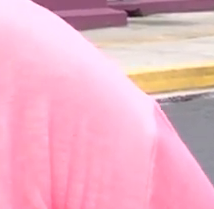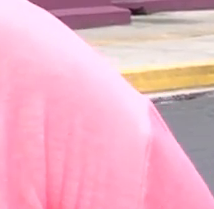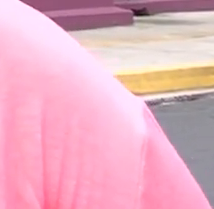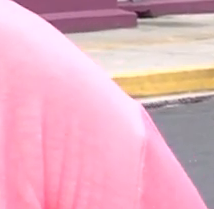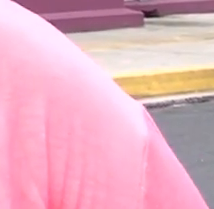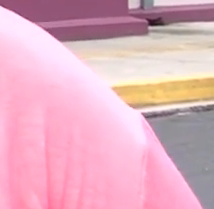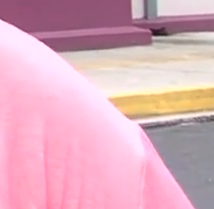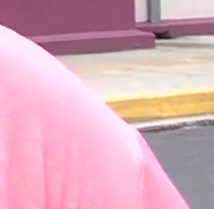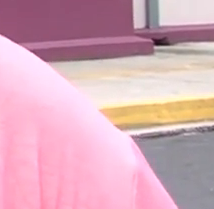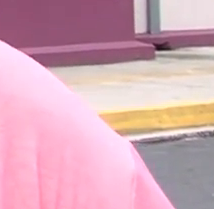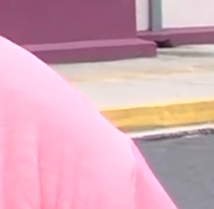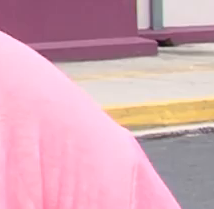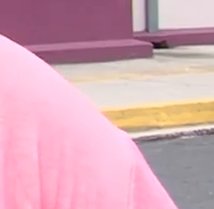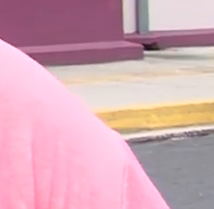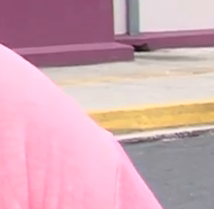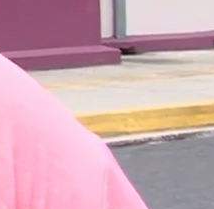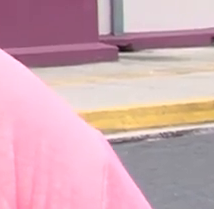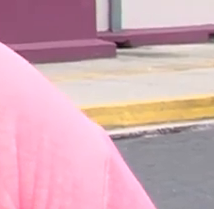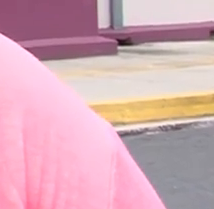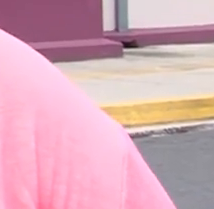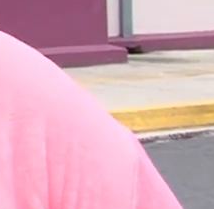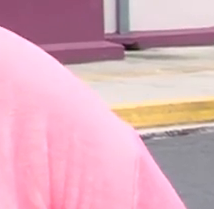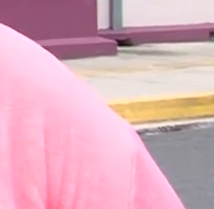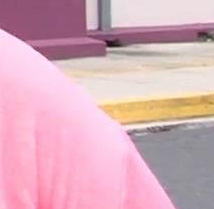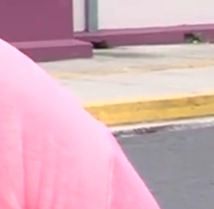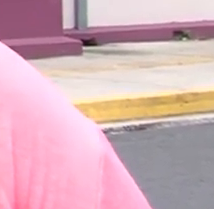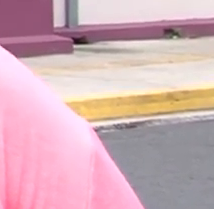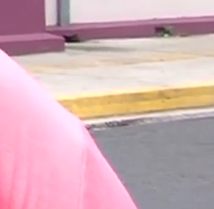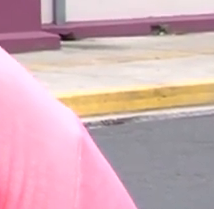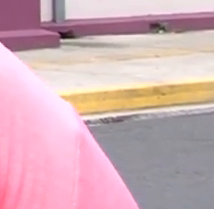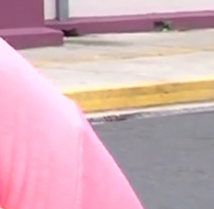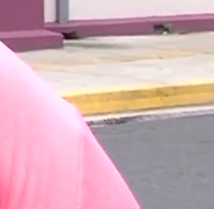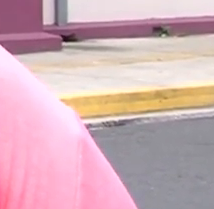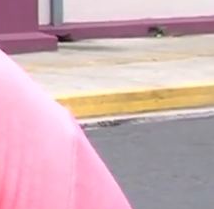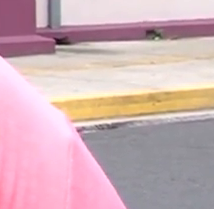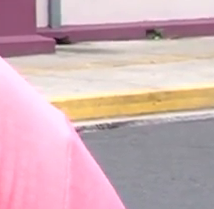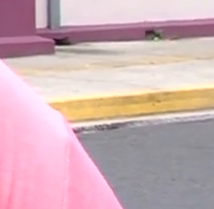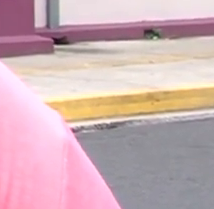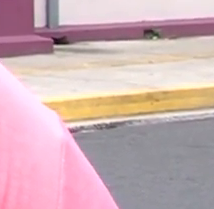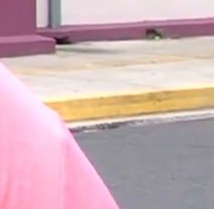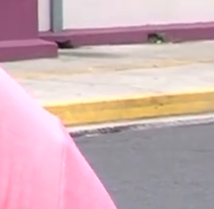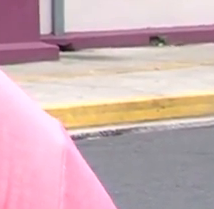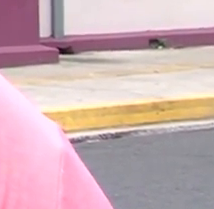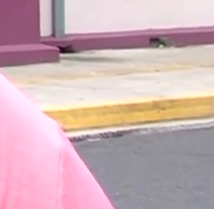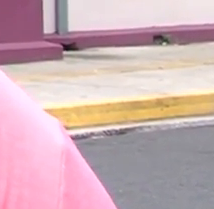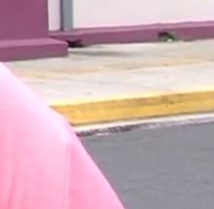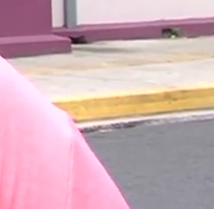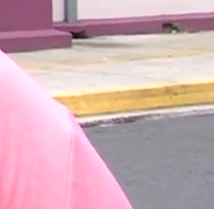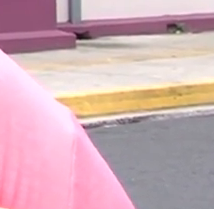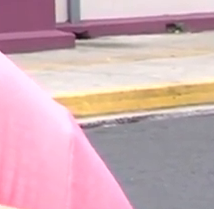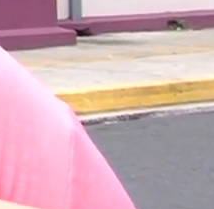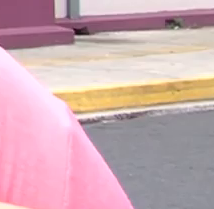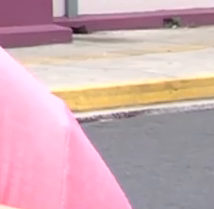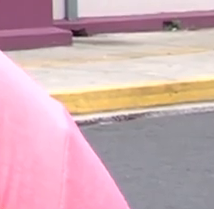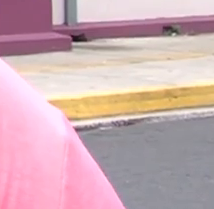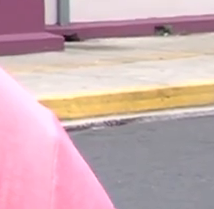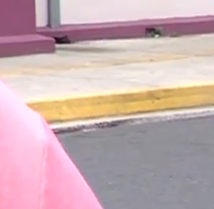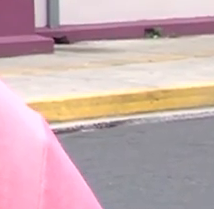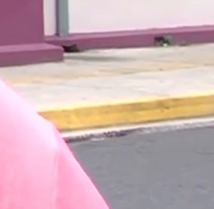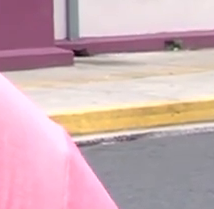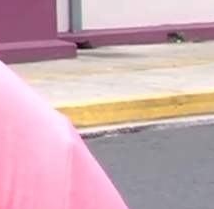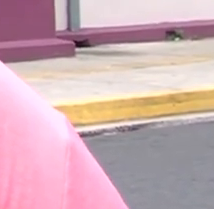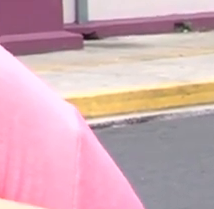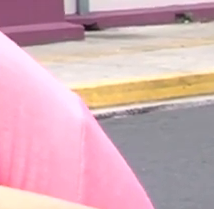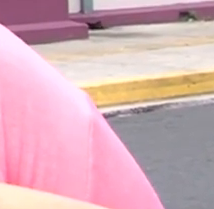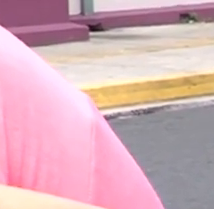la mujer le hace falta el cariño de la pareja me parece